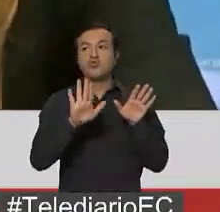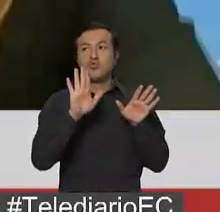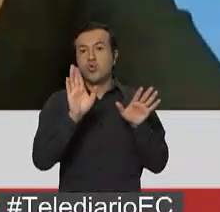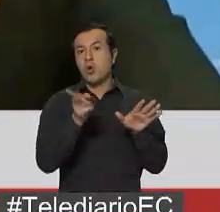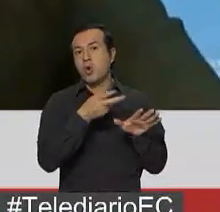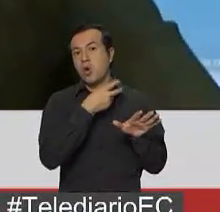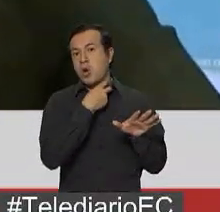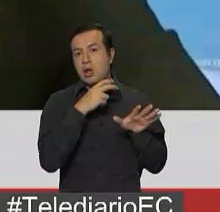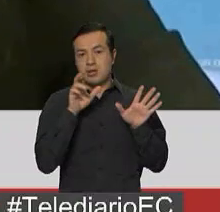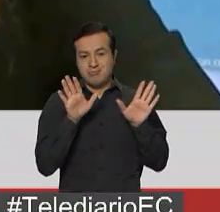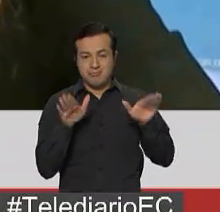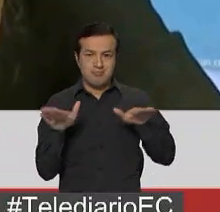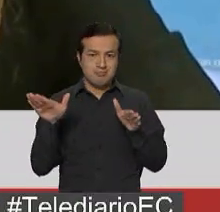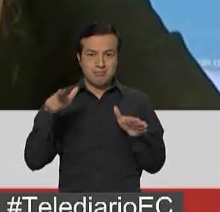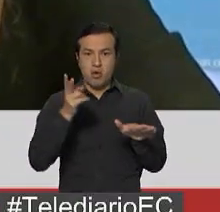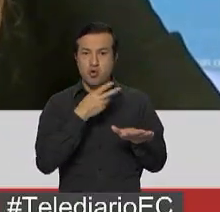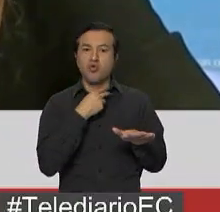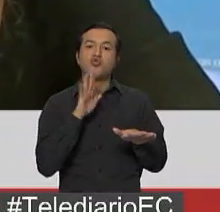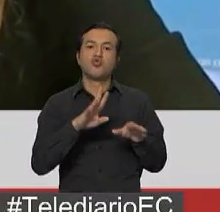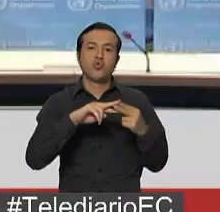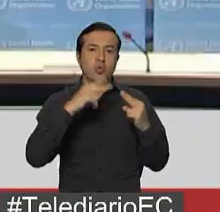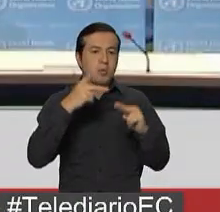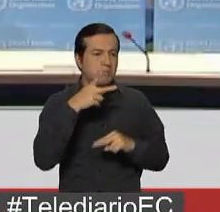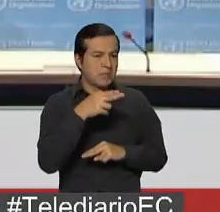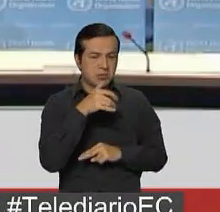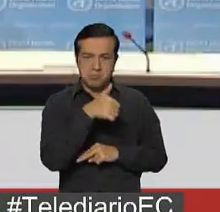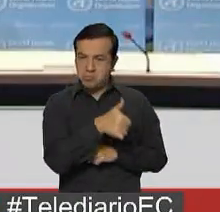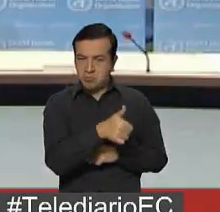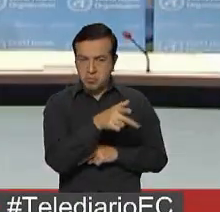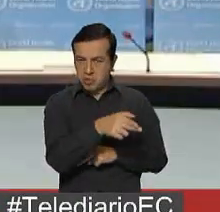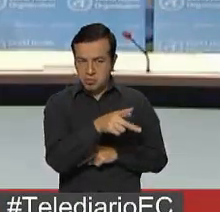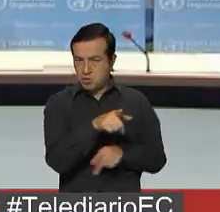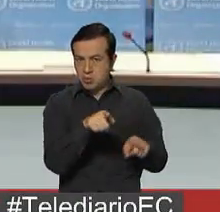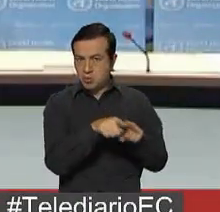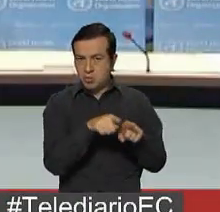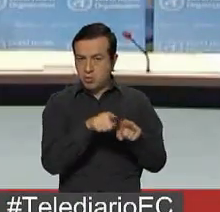basa en la secuencia genética de este virus